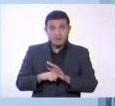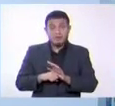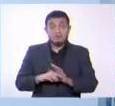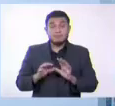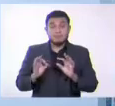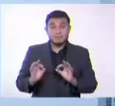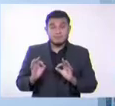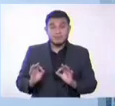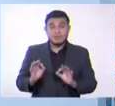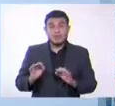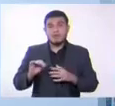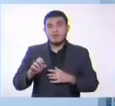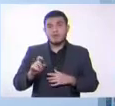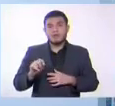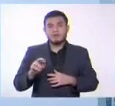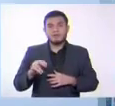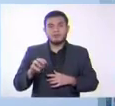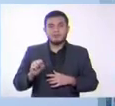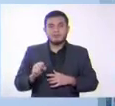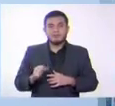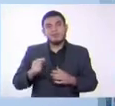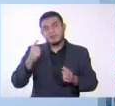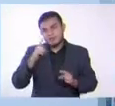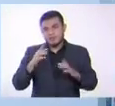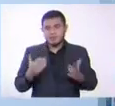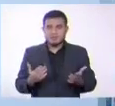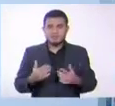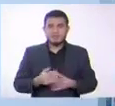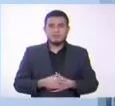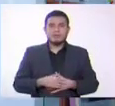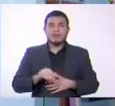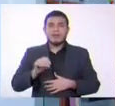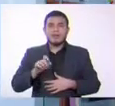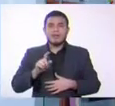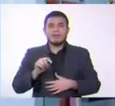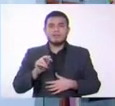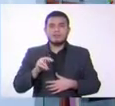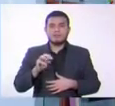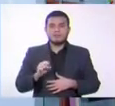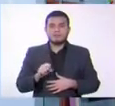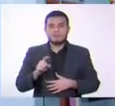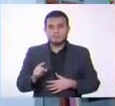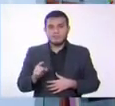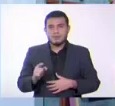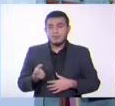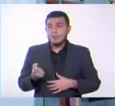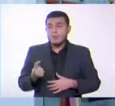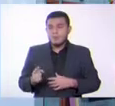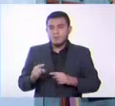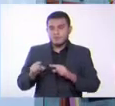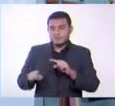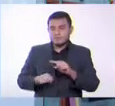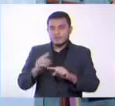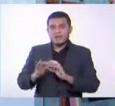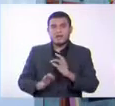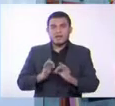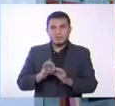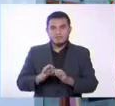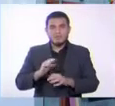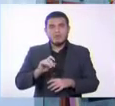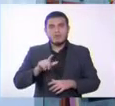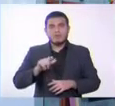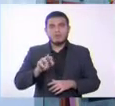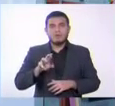los electrones. Por lo tanto, los electrones se encontrarán más cerca del átomo de cloro.